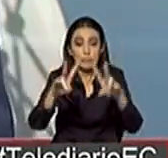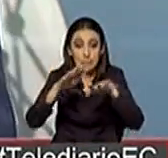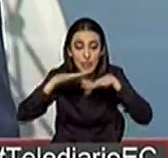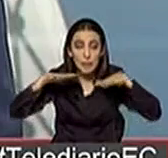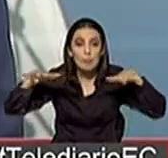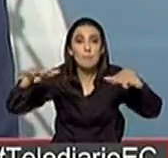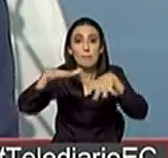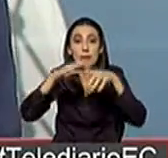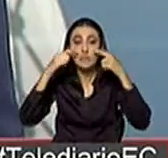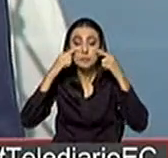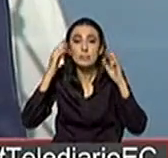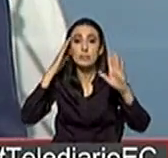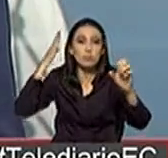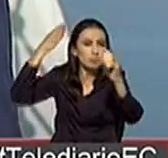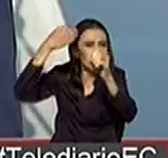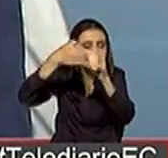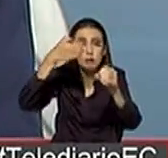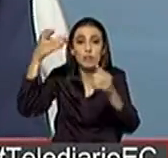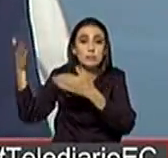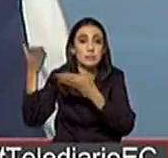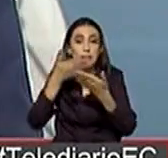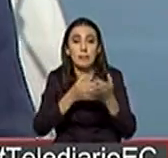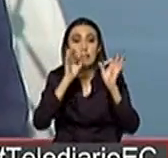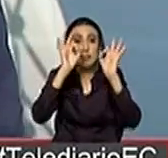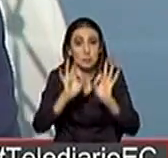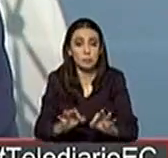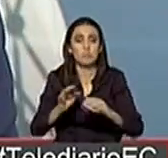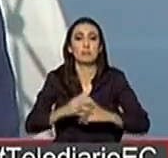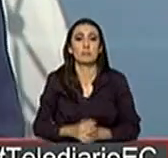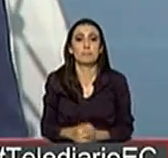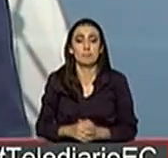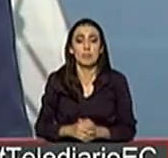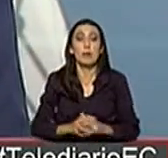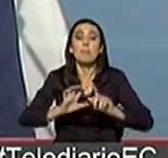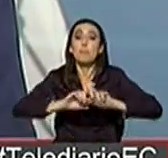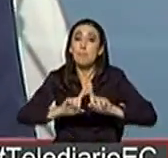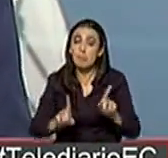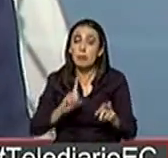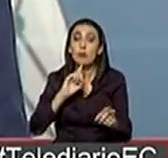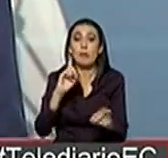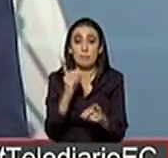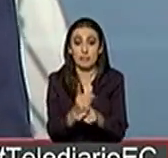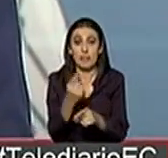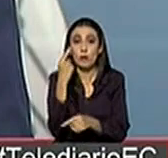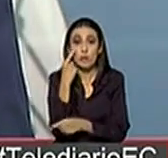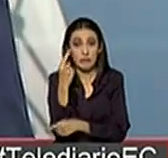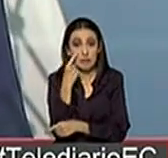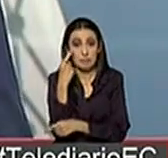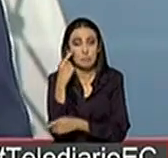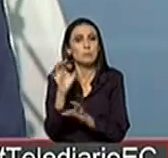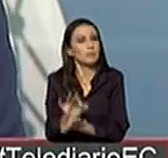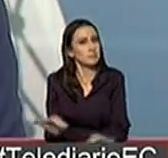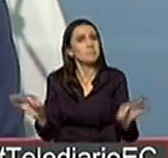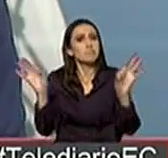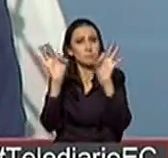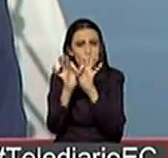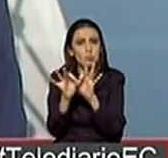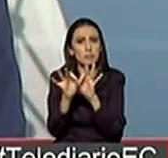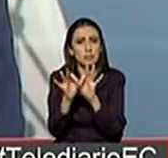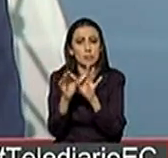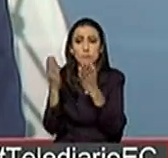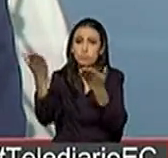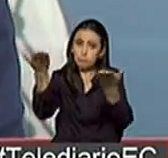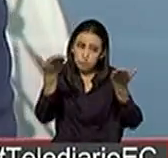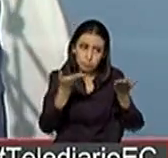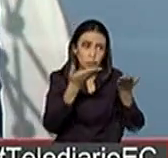tener un horizonte muy bien marcado y definido entonces lo que se ha dado en realidad es importante abierto el espacio